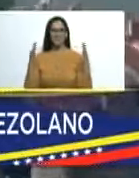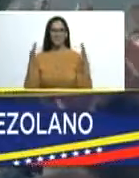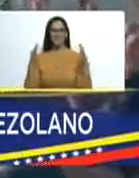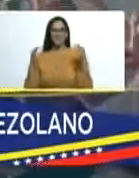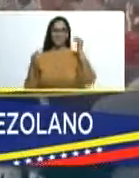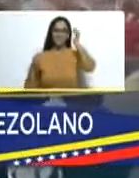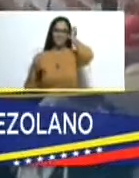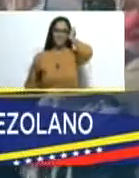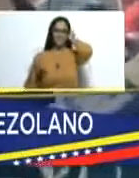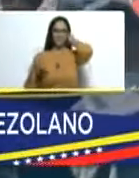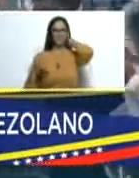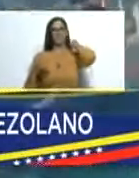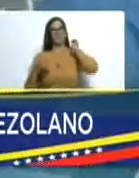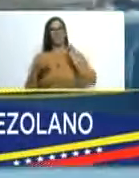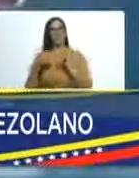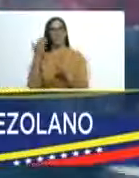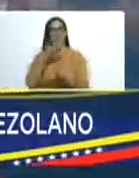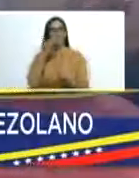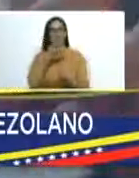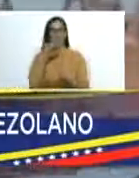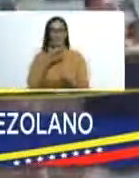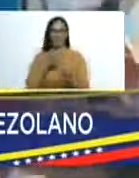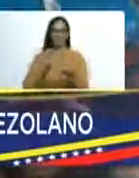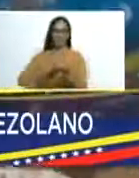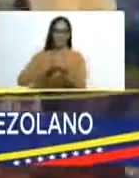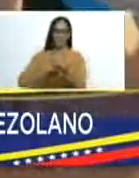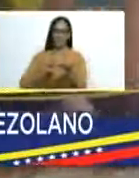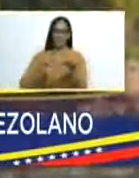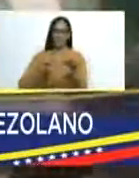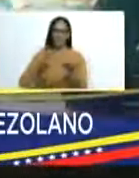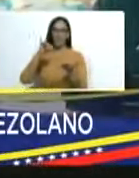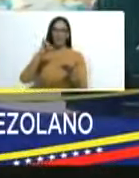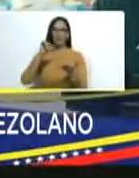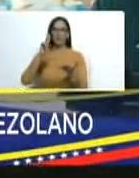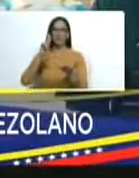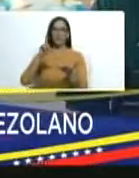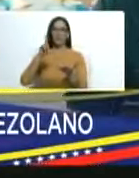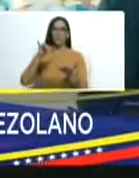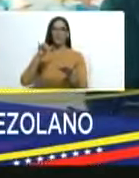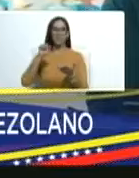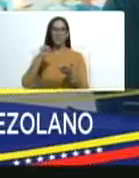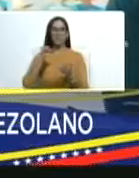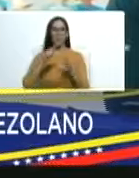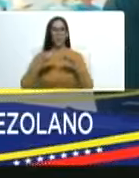La carta está firmada por Yuli Luna.